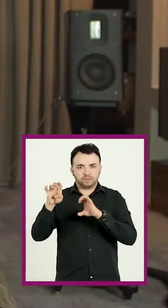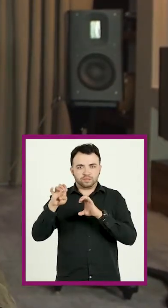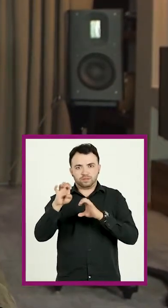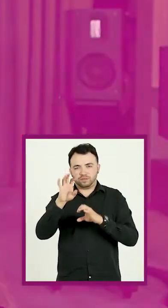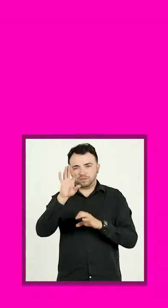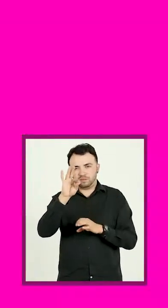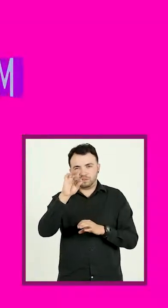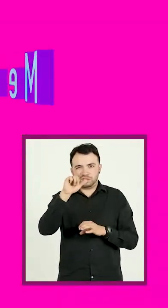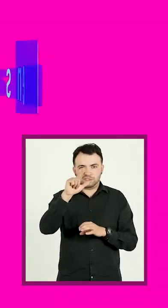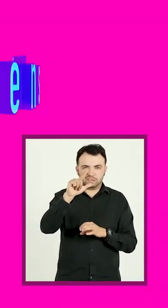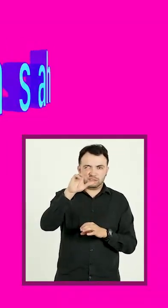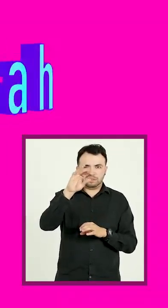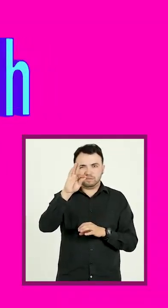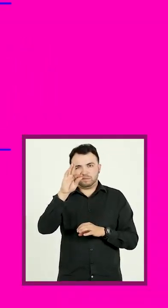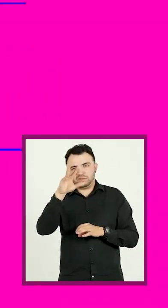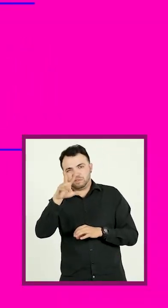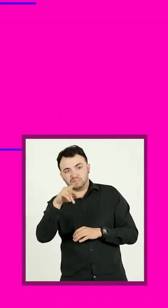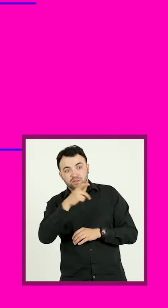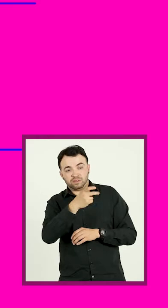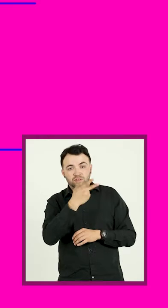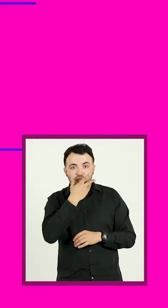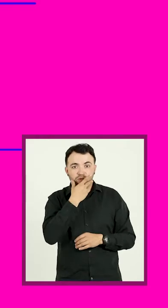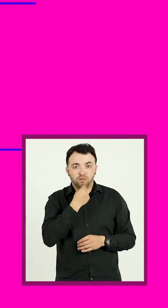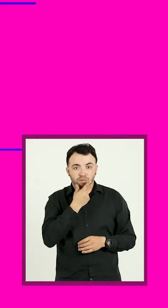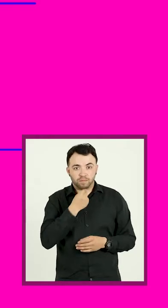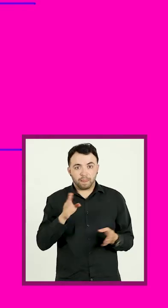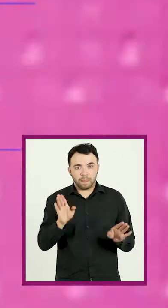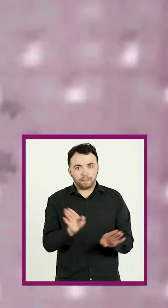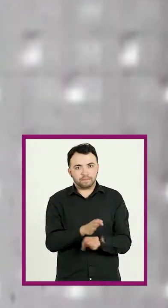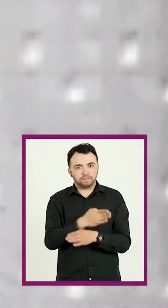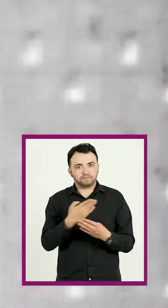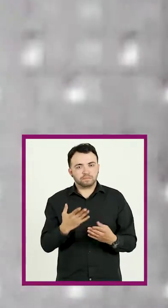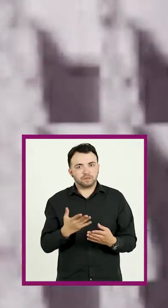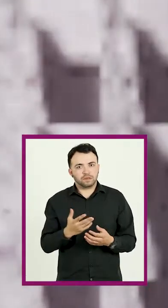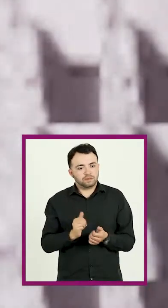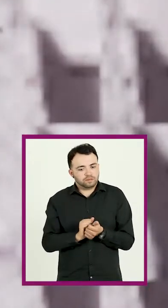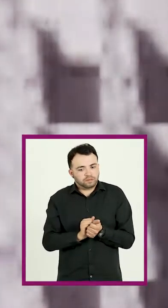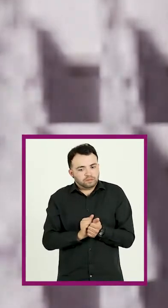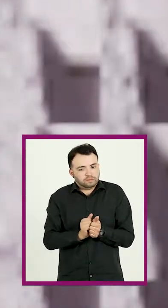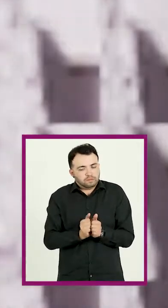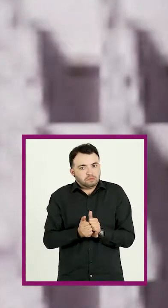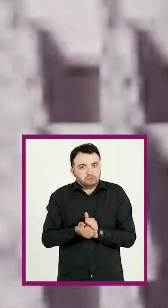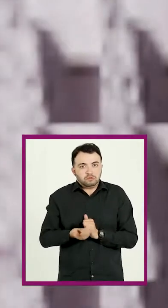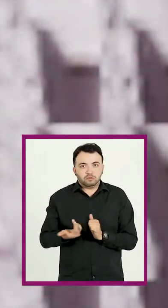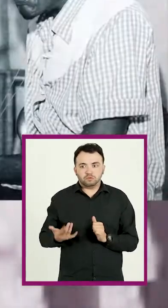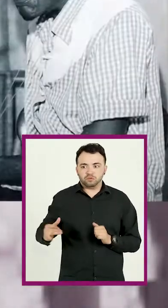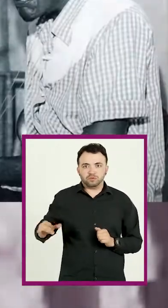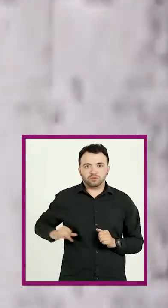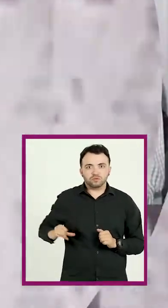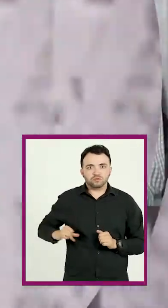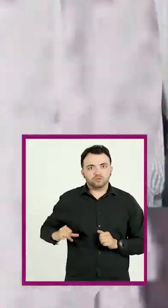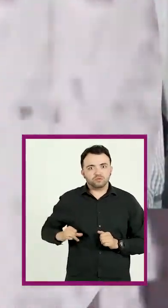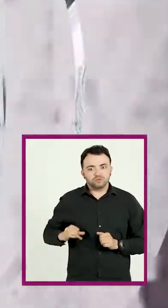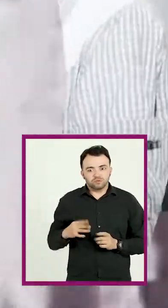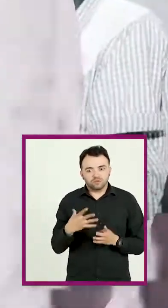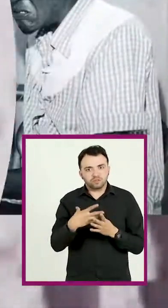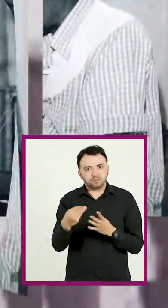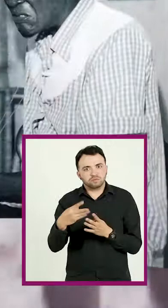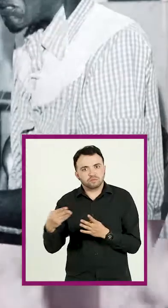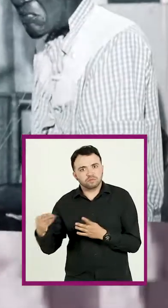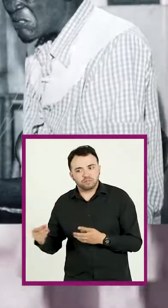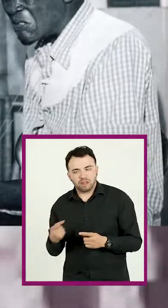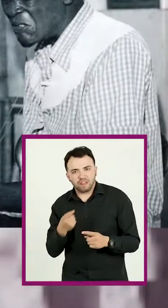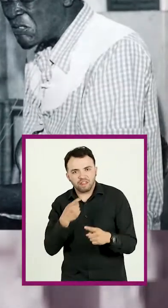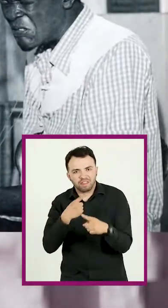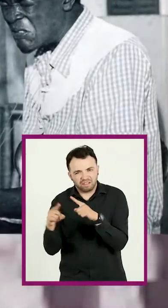1947-48, cuando un músico conocido como Ete Mensah empezó a hacer unas fusiones muy interesantes de música. Él era de Ghana